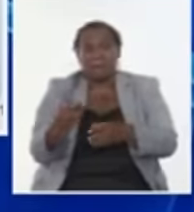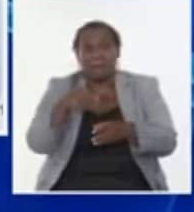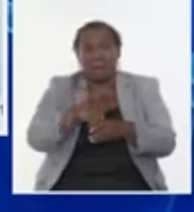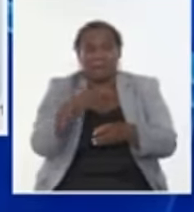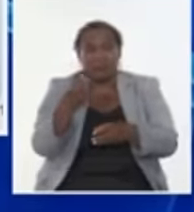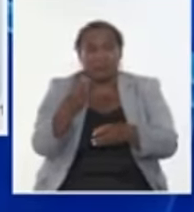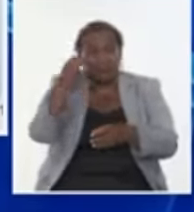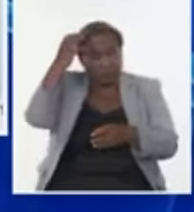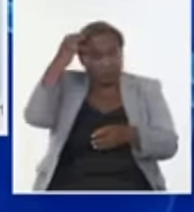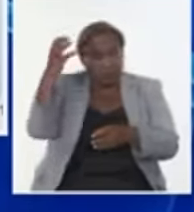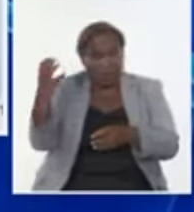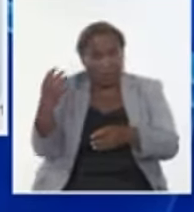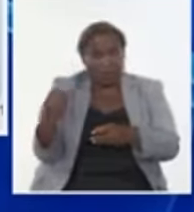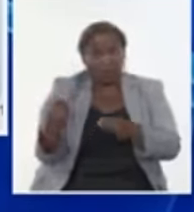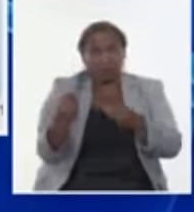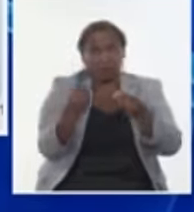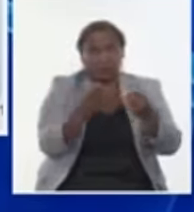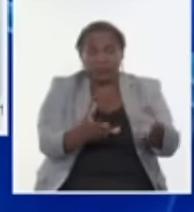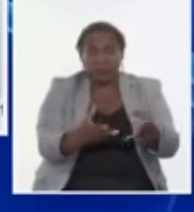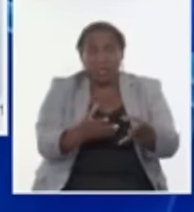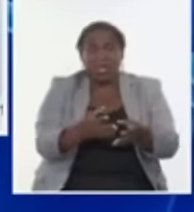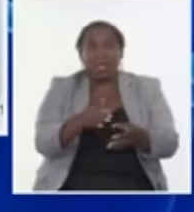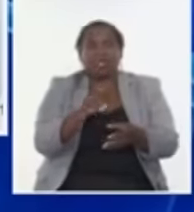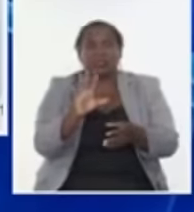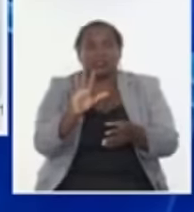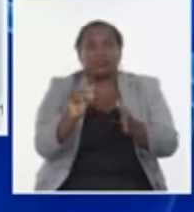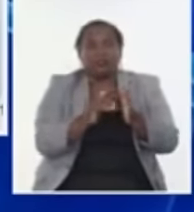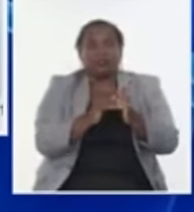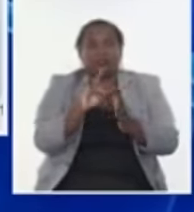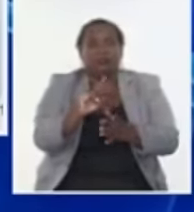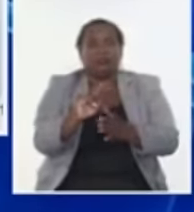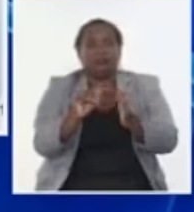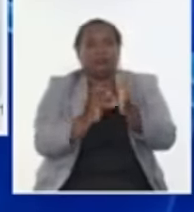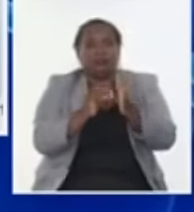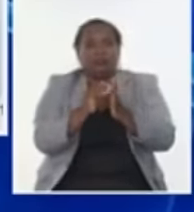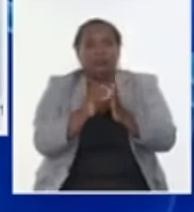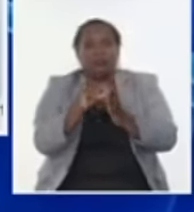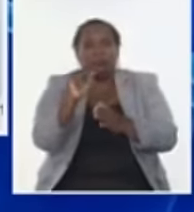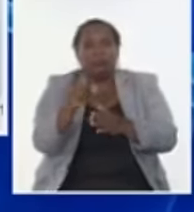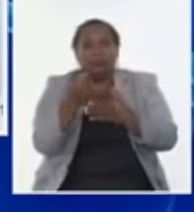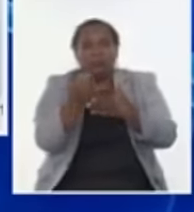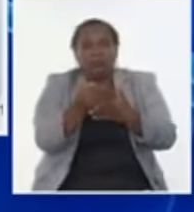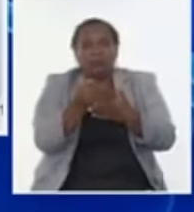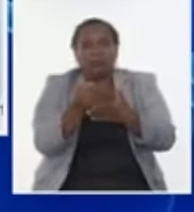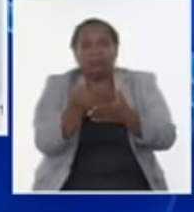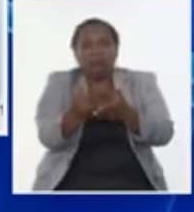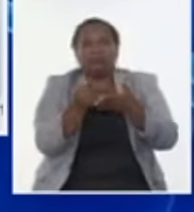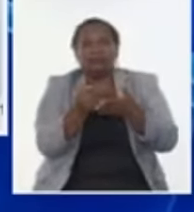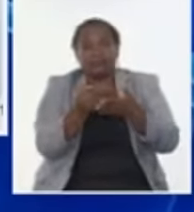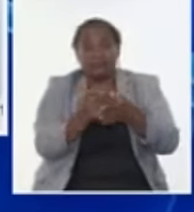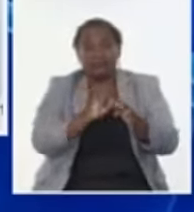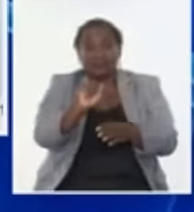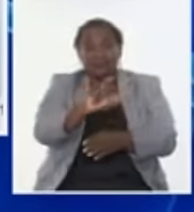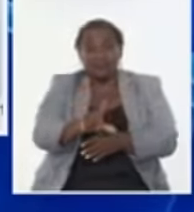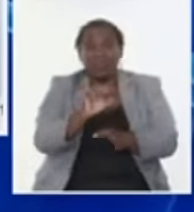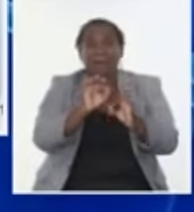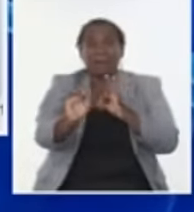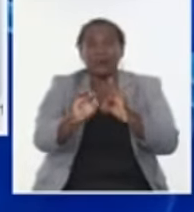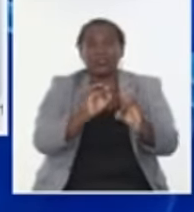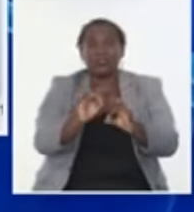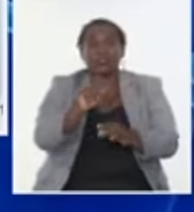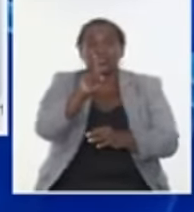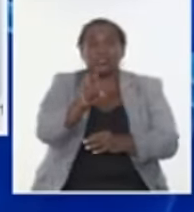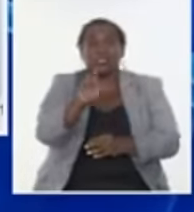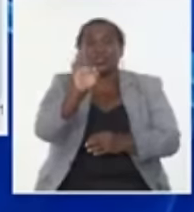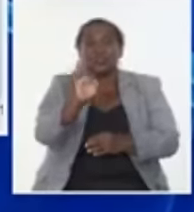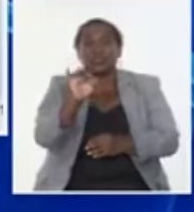Estado más de 5.900 millones para respaldar por la asistencia social la protección de